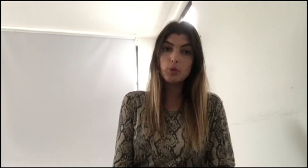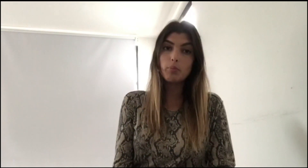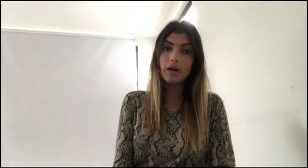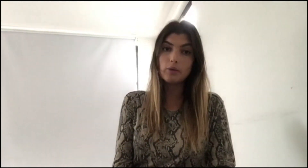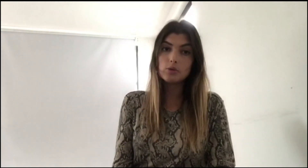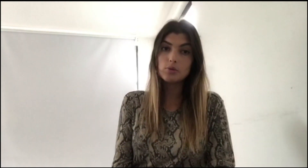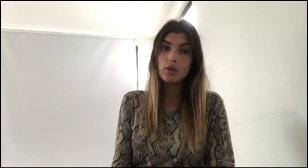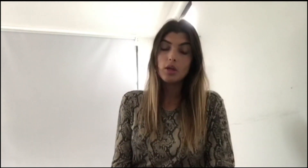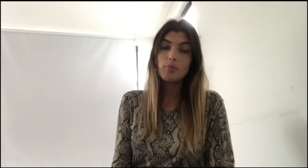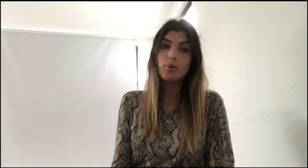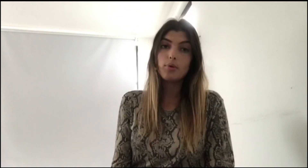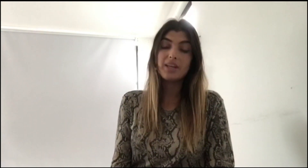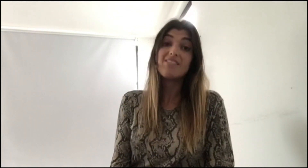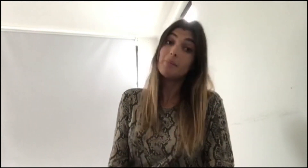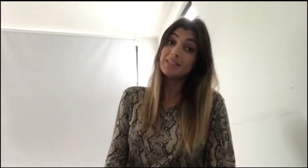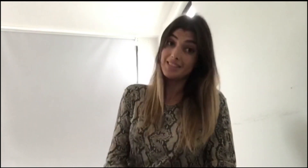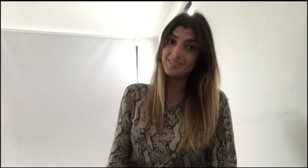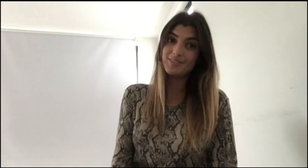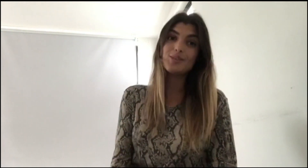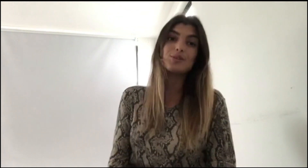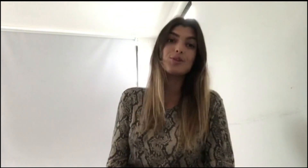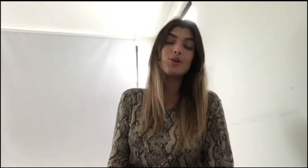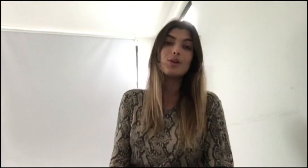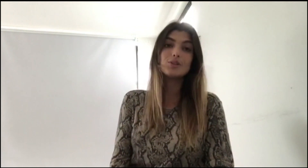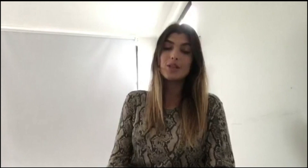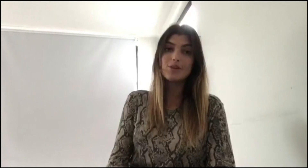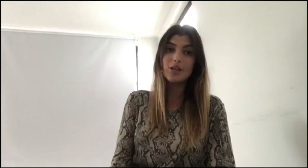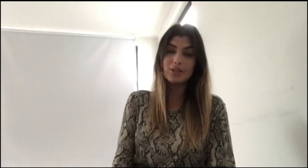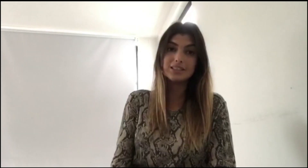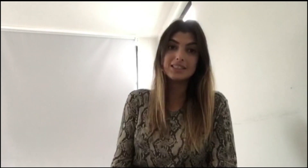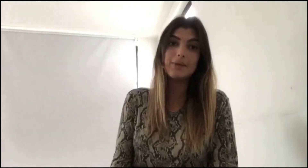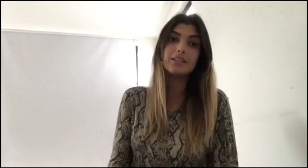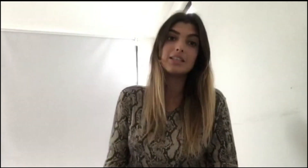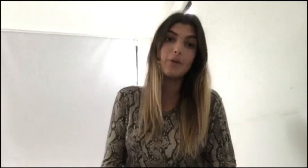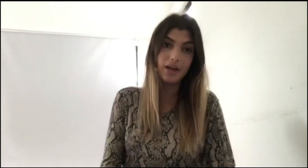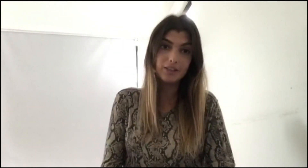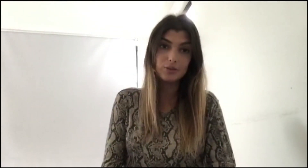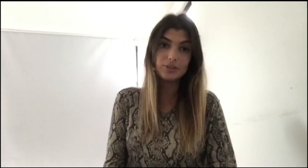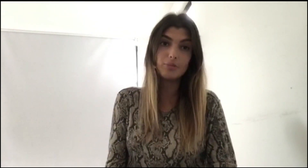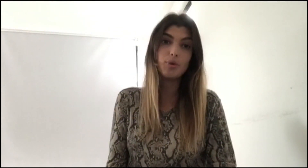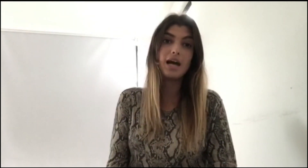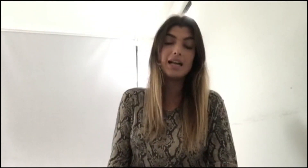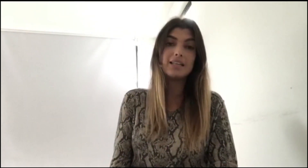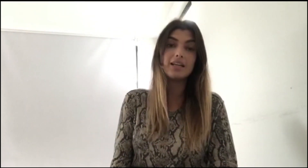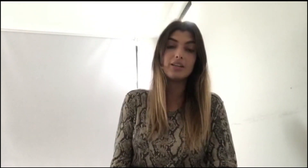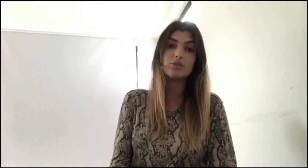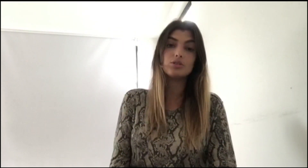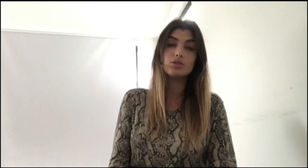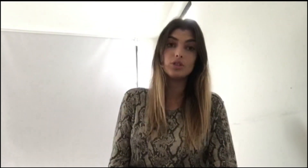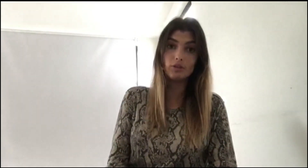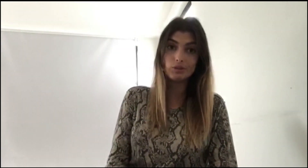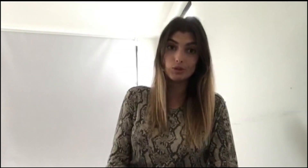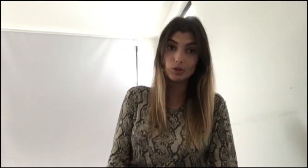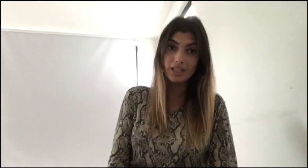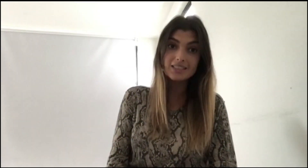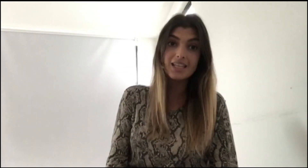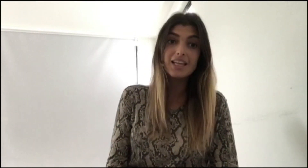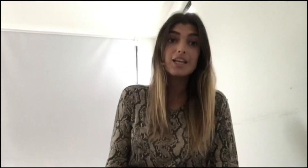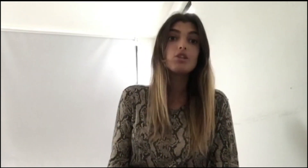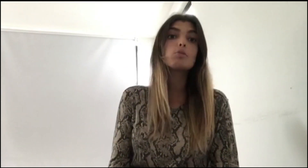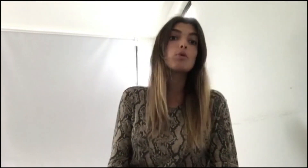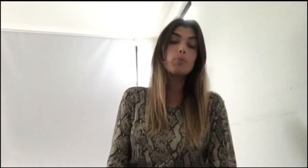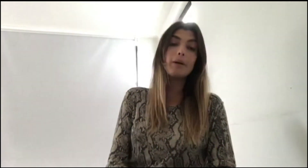estamos muy preocupados por qué va a pasar con todos los colaboradores que estaban trabajando en temporada alta en nuestros